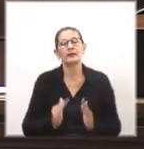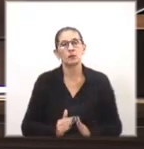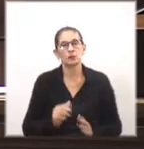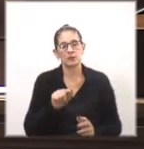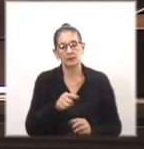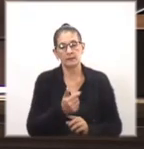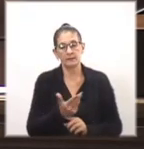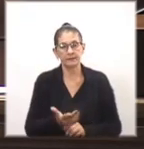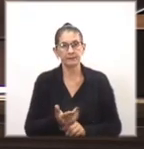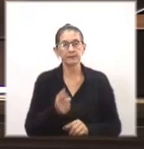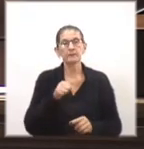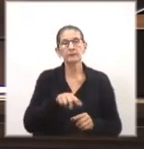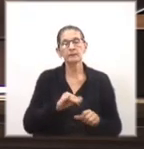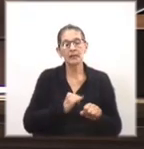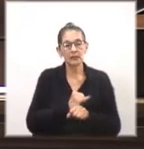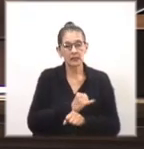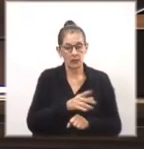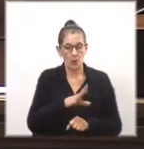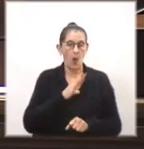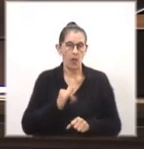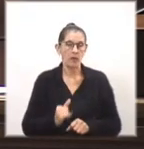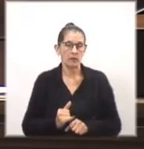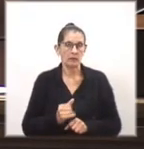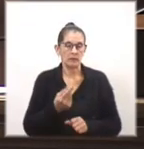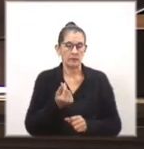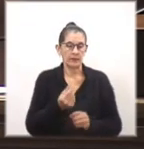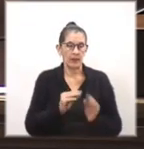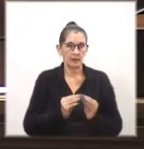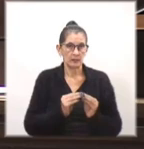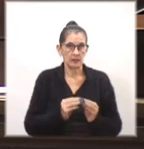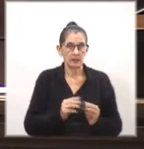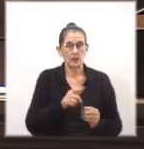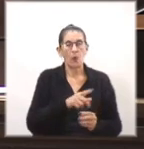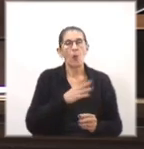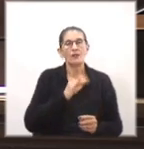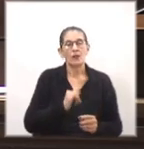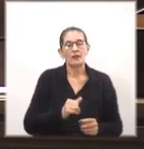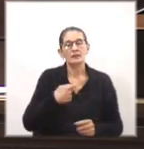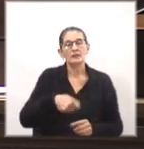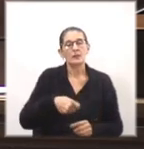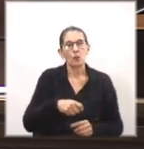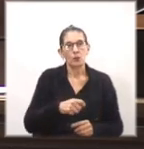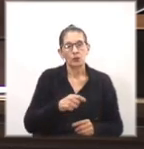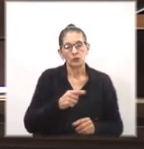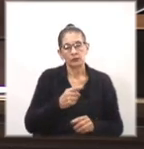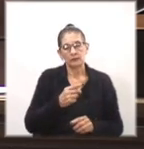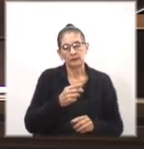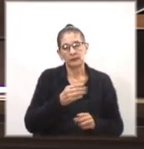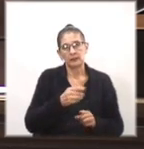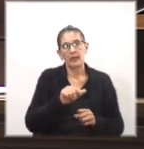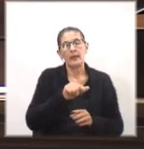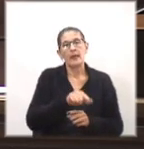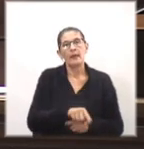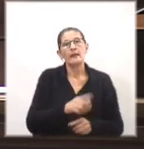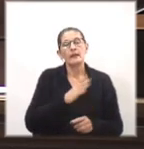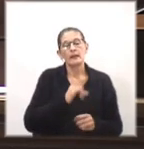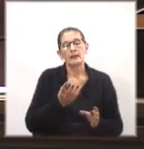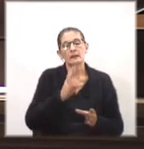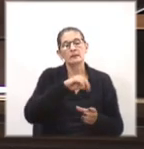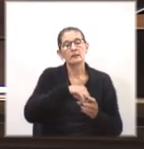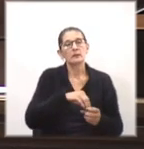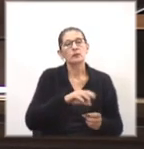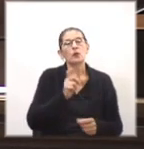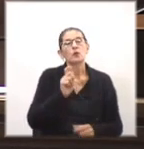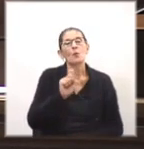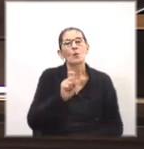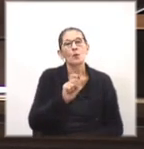cuantía. El riesgo financiero existente al servir los seguros previsionales se mantiene concentrado en el sector público